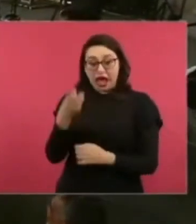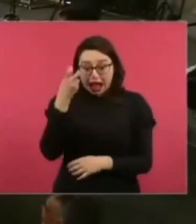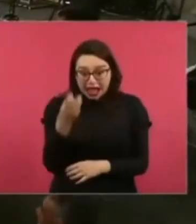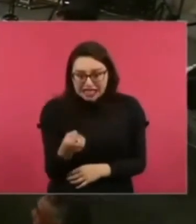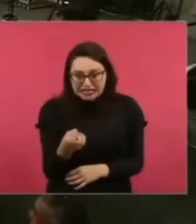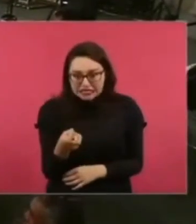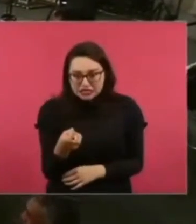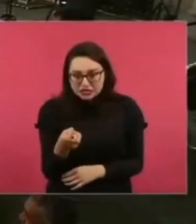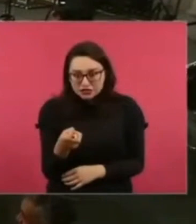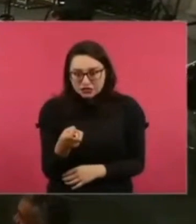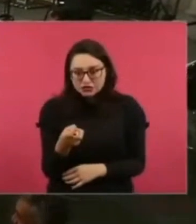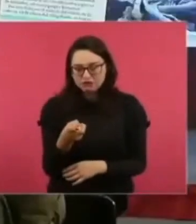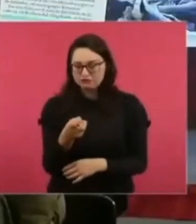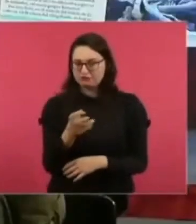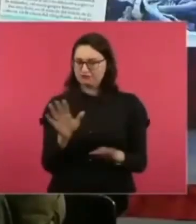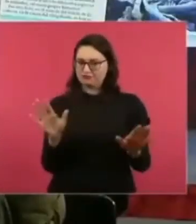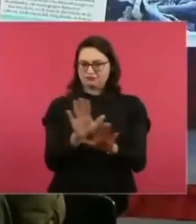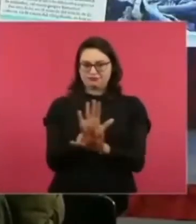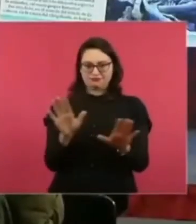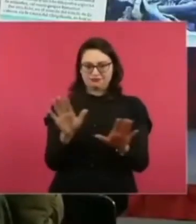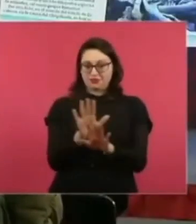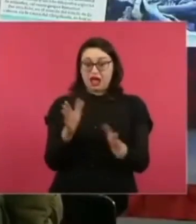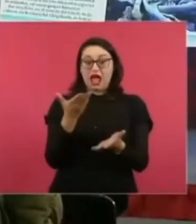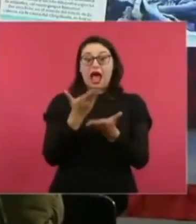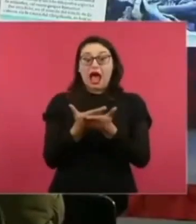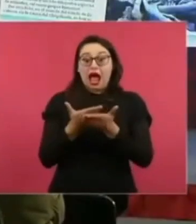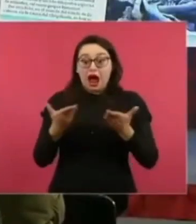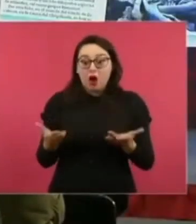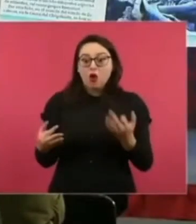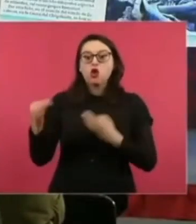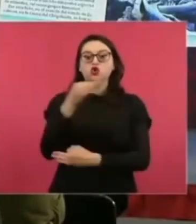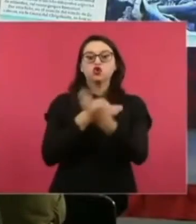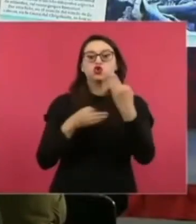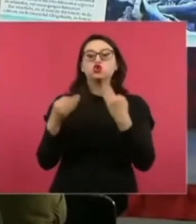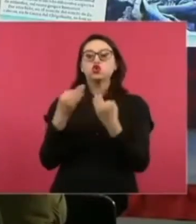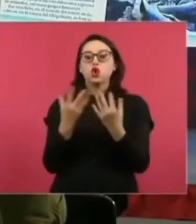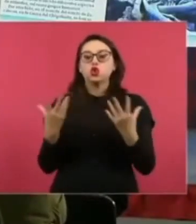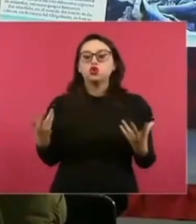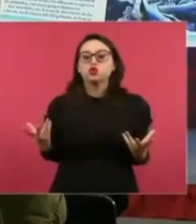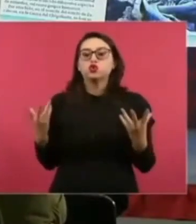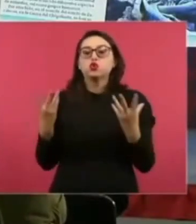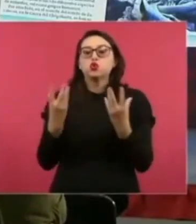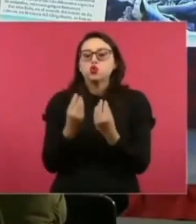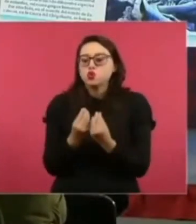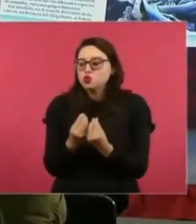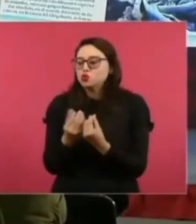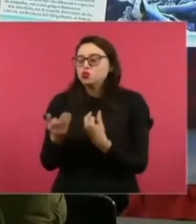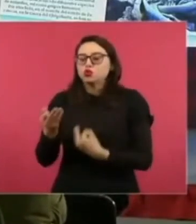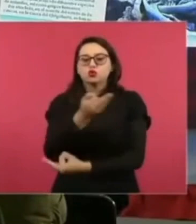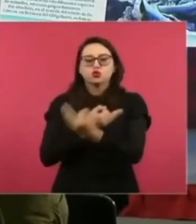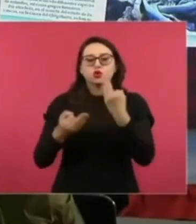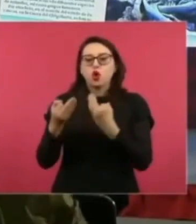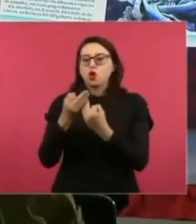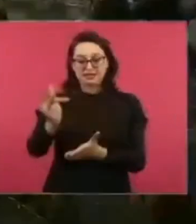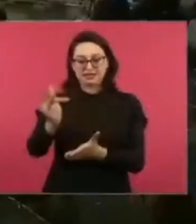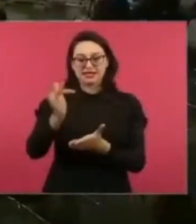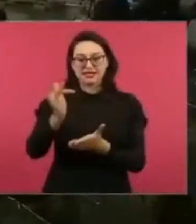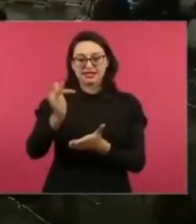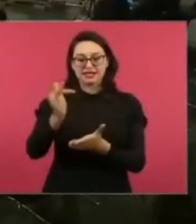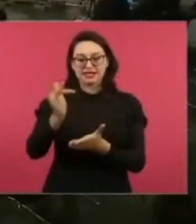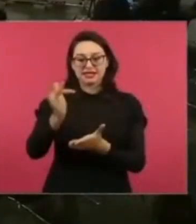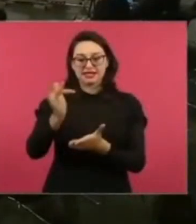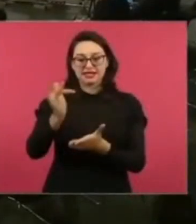eso, ¿sí? Ahora el asunto es todos somos uno para todos y todos para uno.